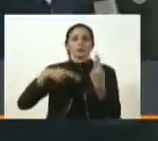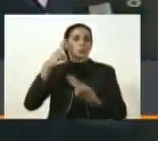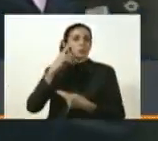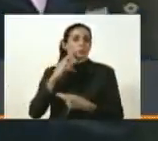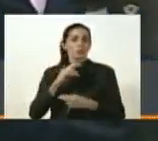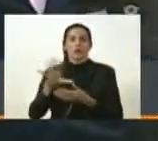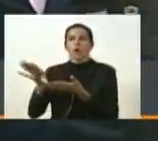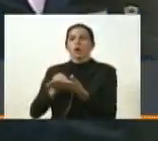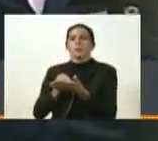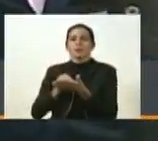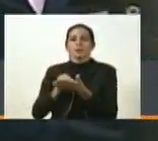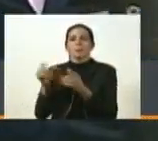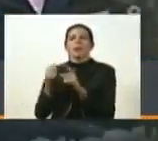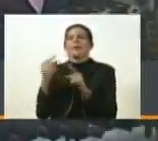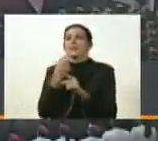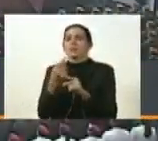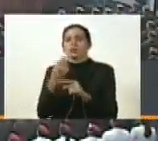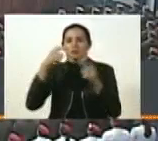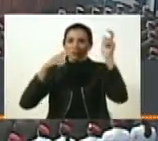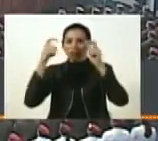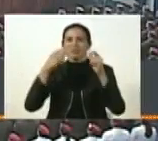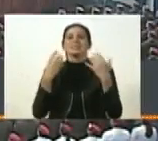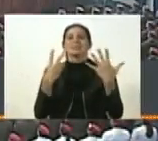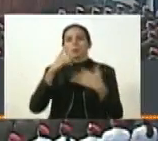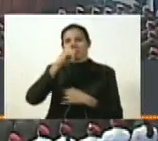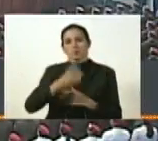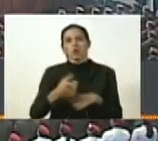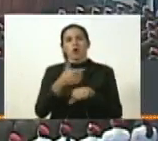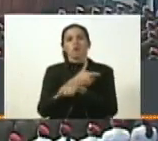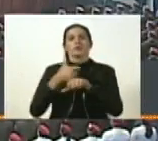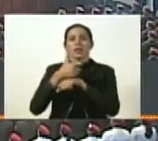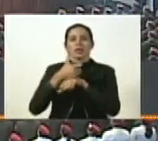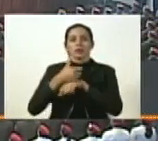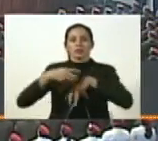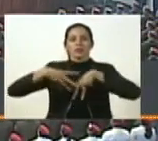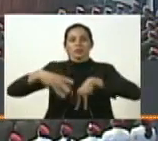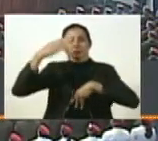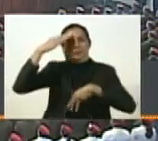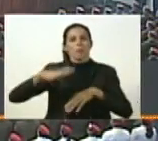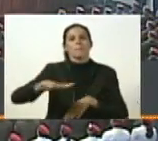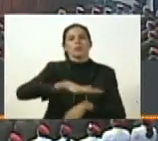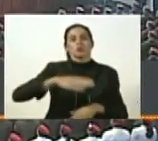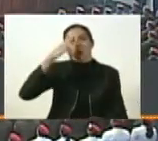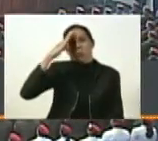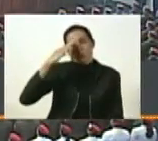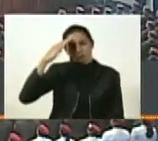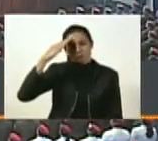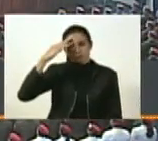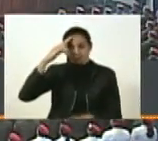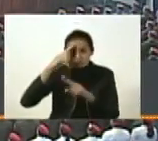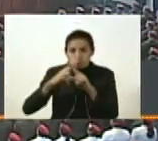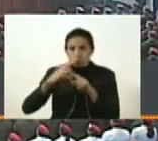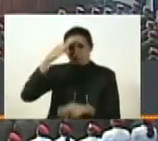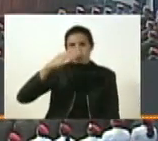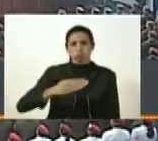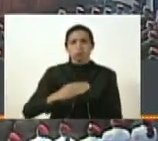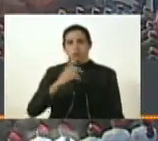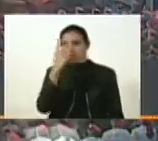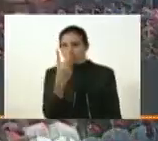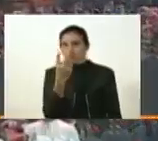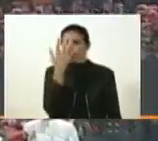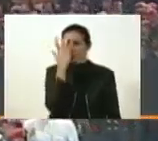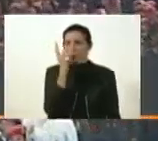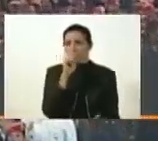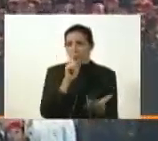del desfile cívico-militar séptimo aniversario del gobierno bolivariano, patio de honor de la Academia Militar, 2 de febrero del